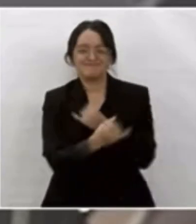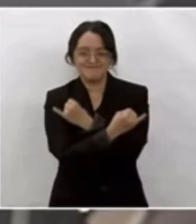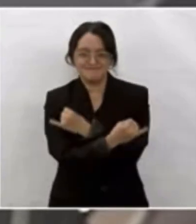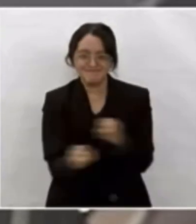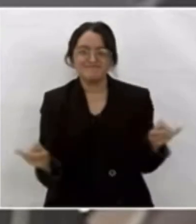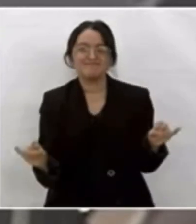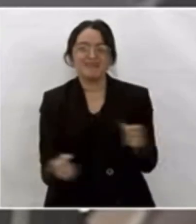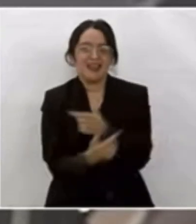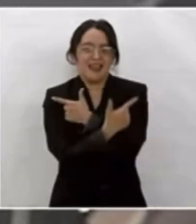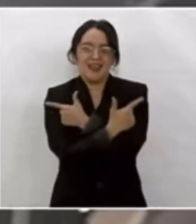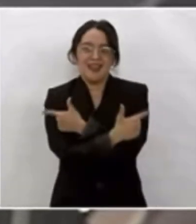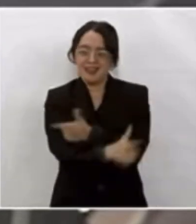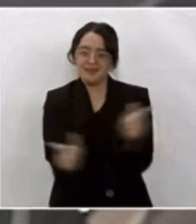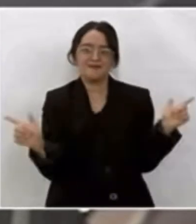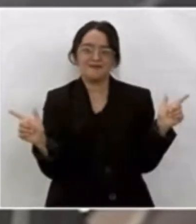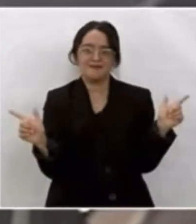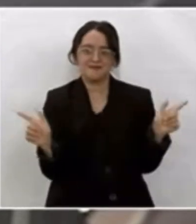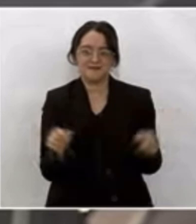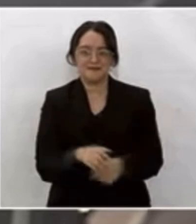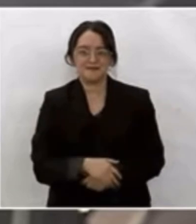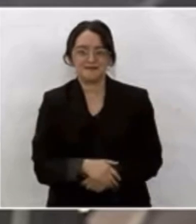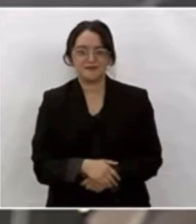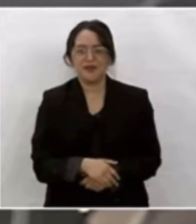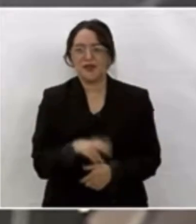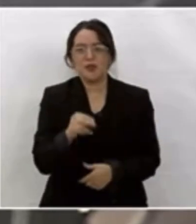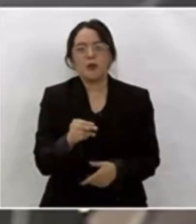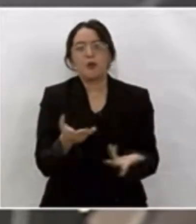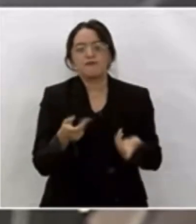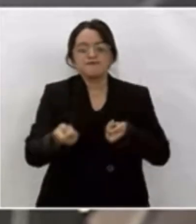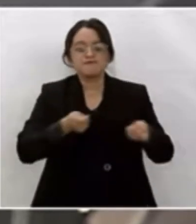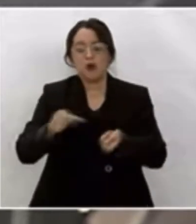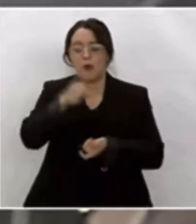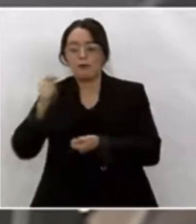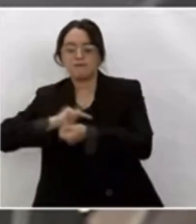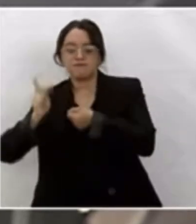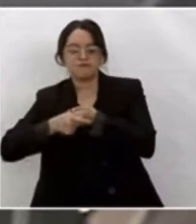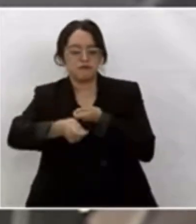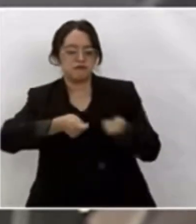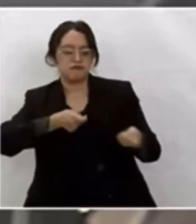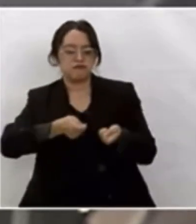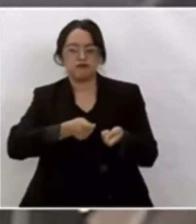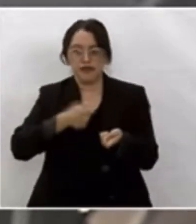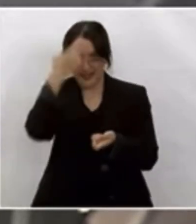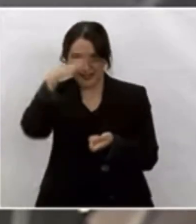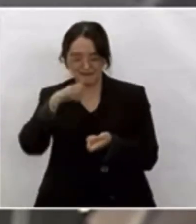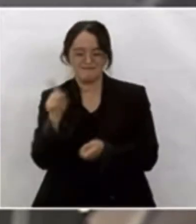libre, soberano. No es colonia de ningún país